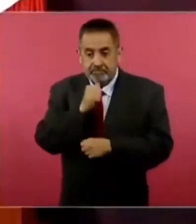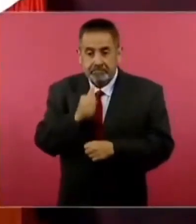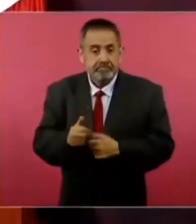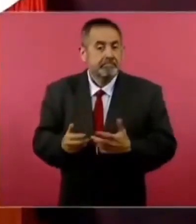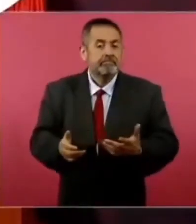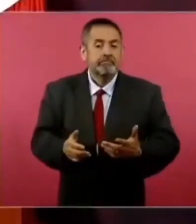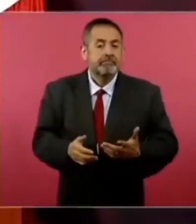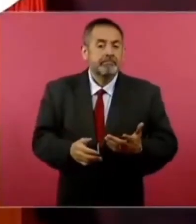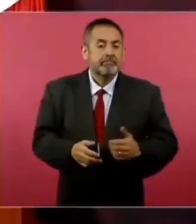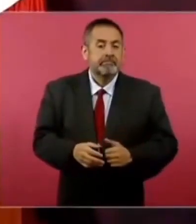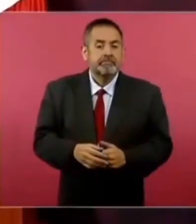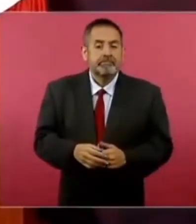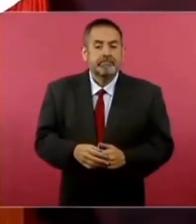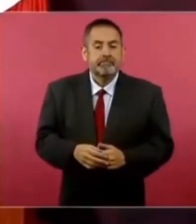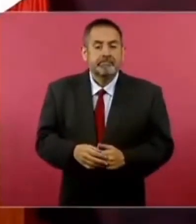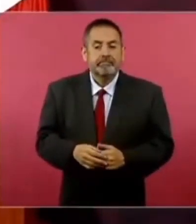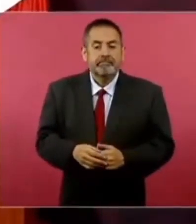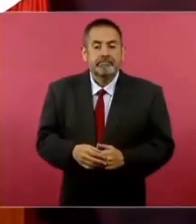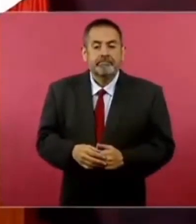Y son